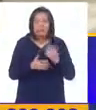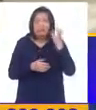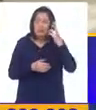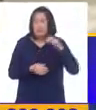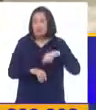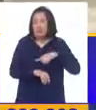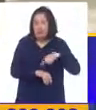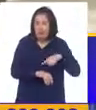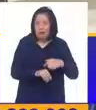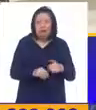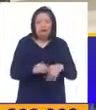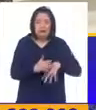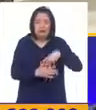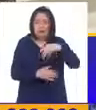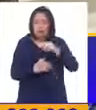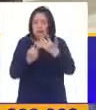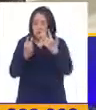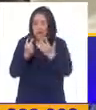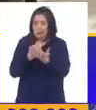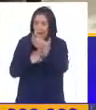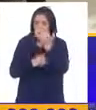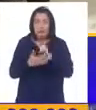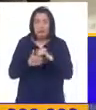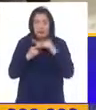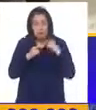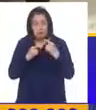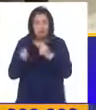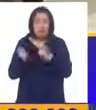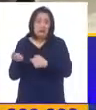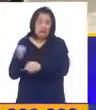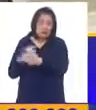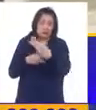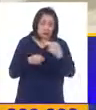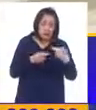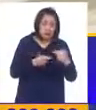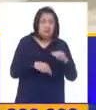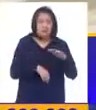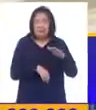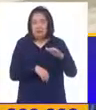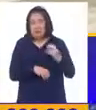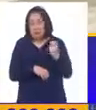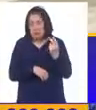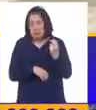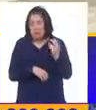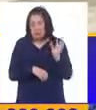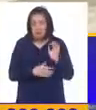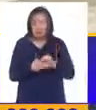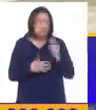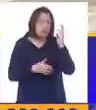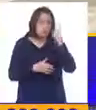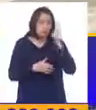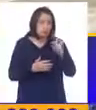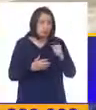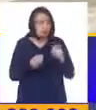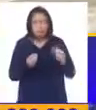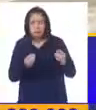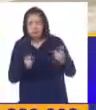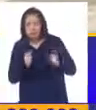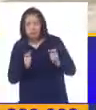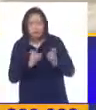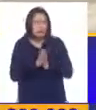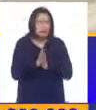bastante. Salieron cerca de las 7 de la mañana y se anunciaba su llegada cerca del mediodía. Por eso hay bastante